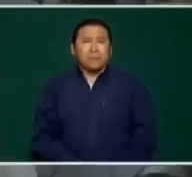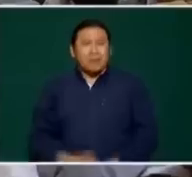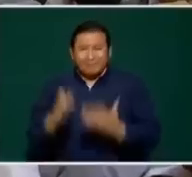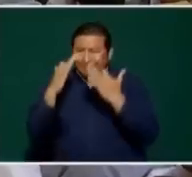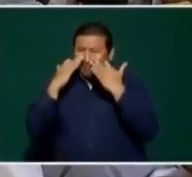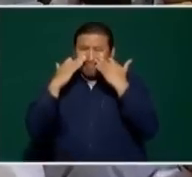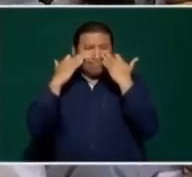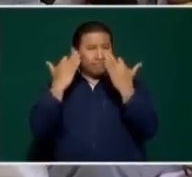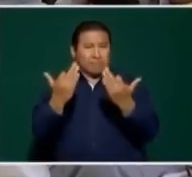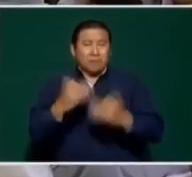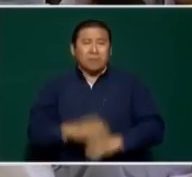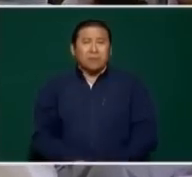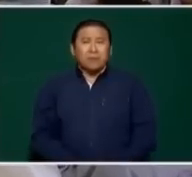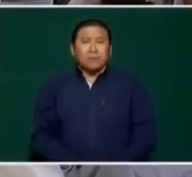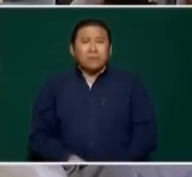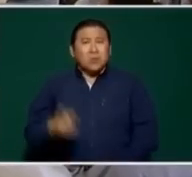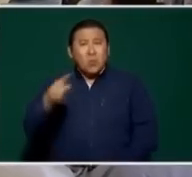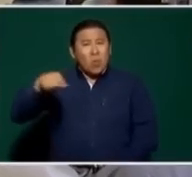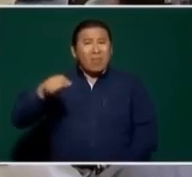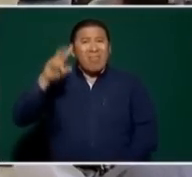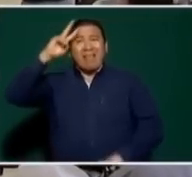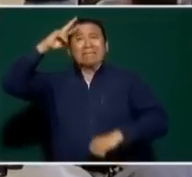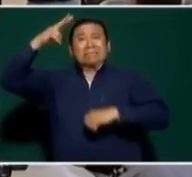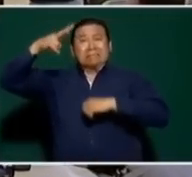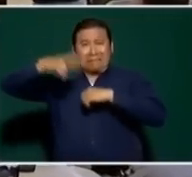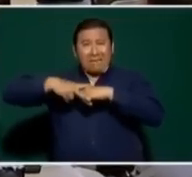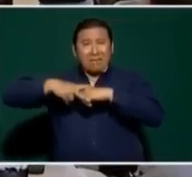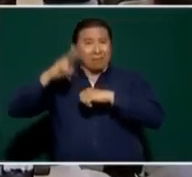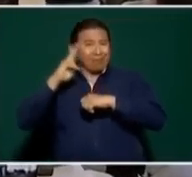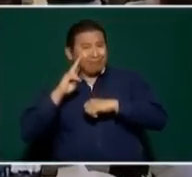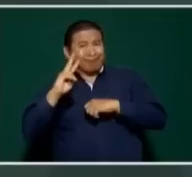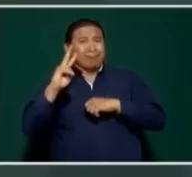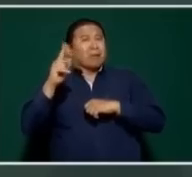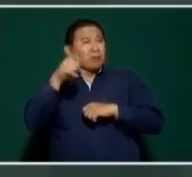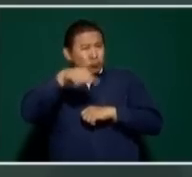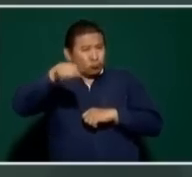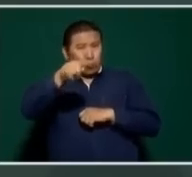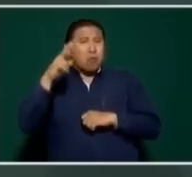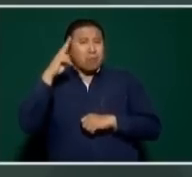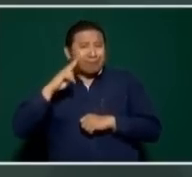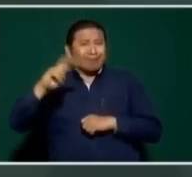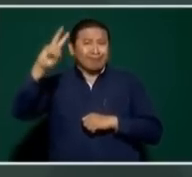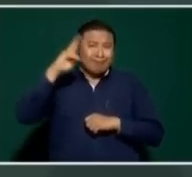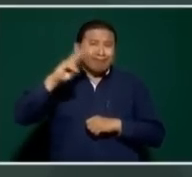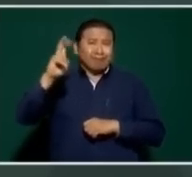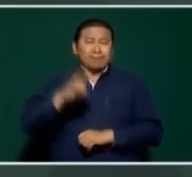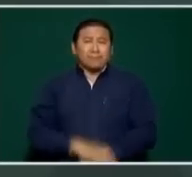Miren, cuando uno va al extranjero, los que viajamos mucho,